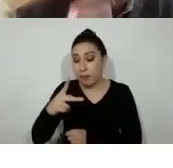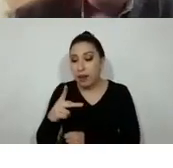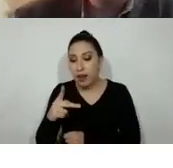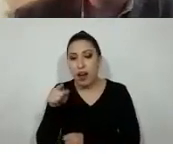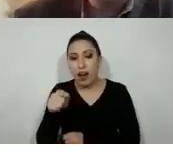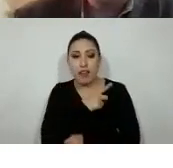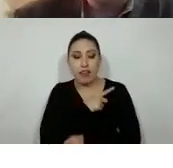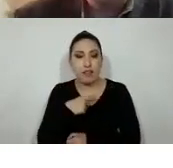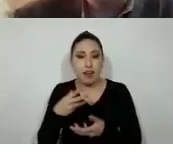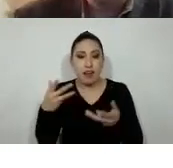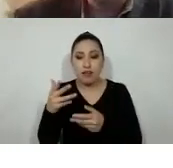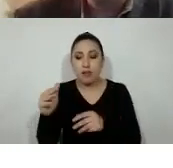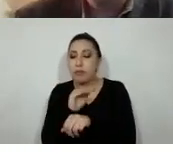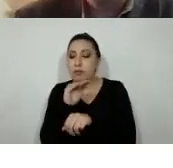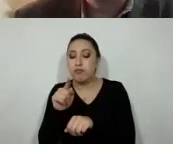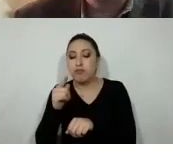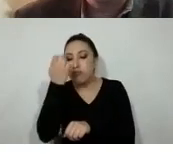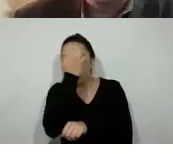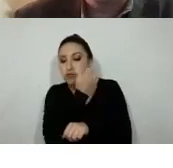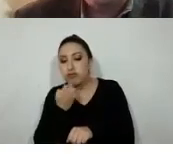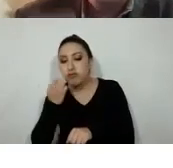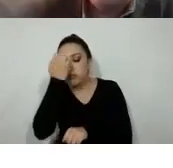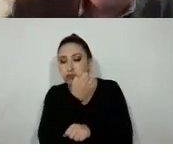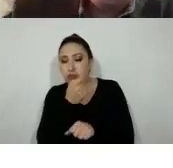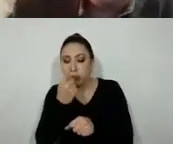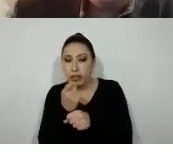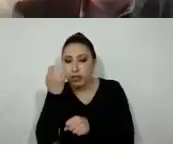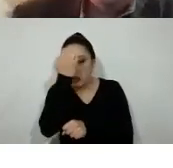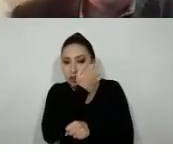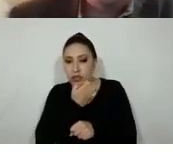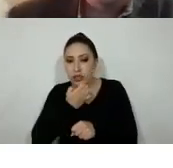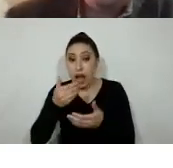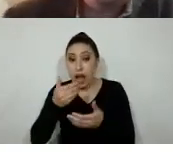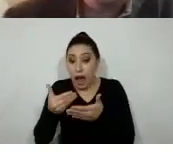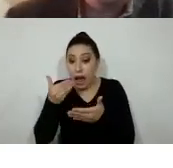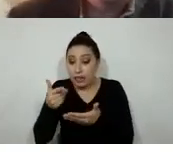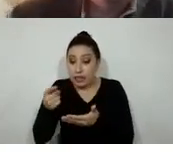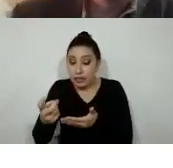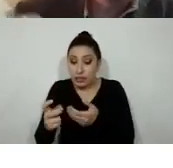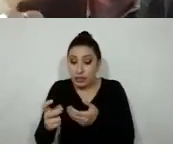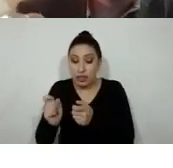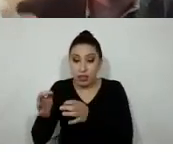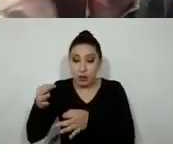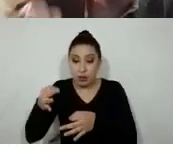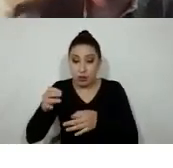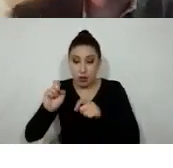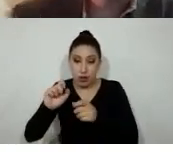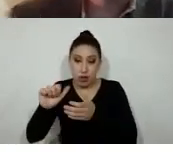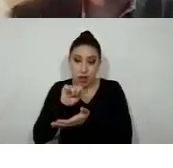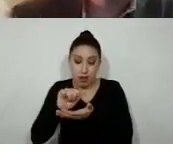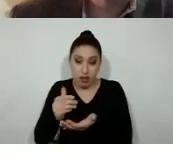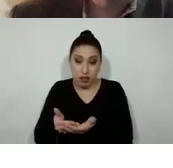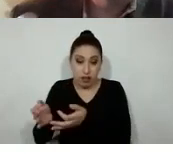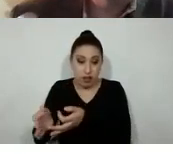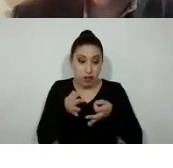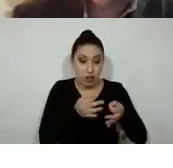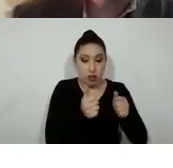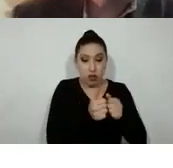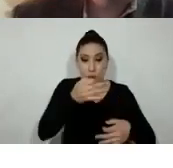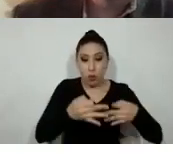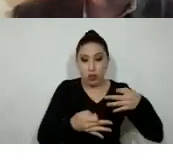que califica él en primera instancia, antes de pasar el caso al juzgado, califica la detención y